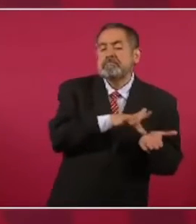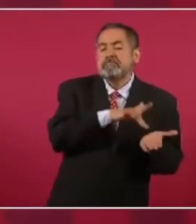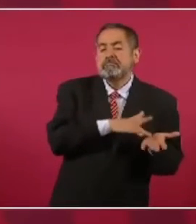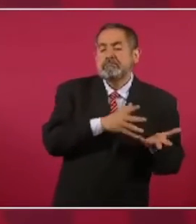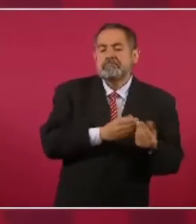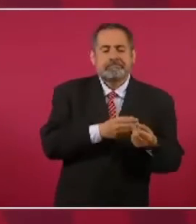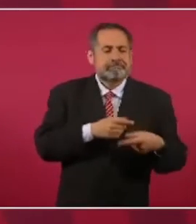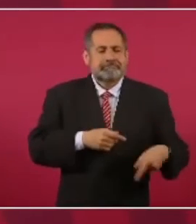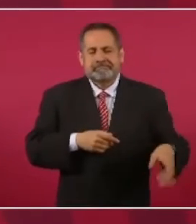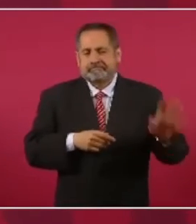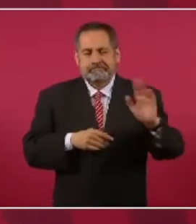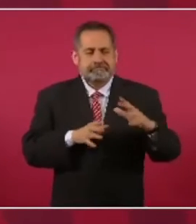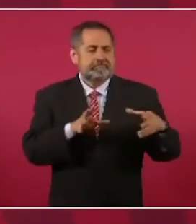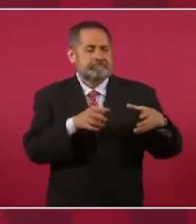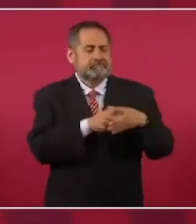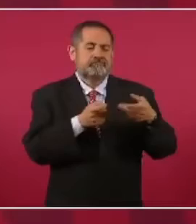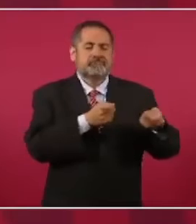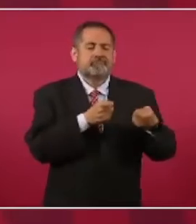a la oligarquía.